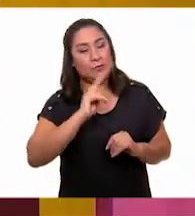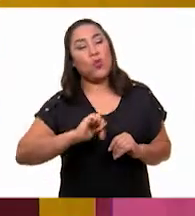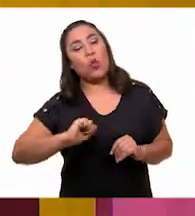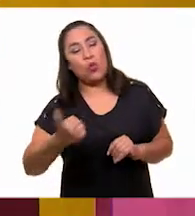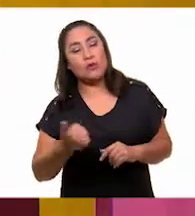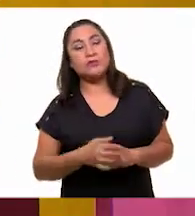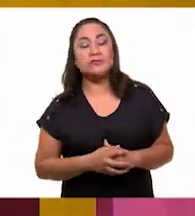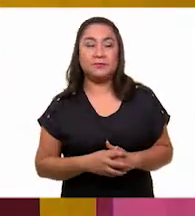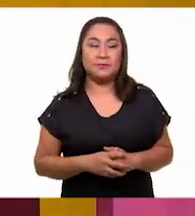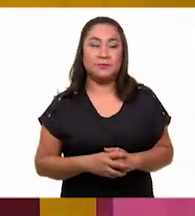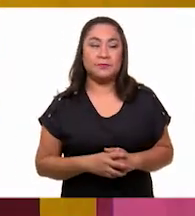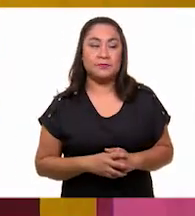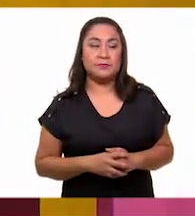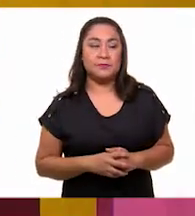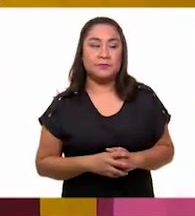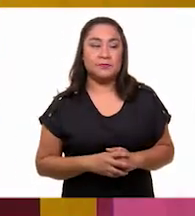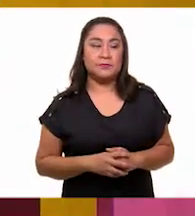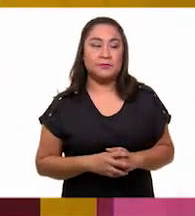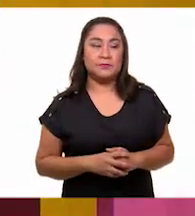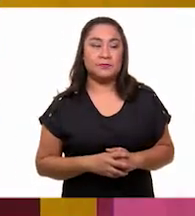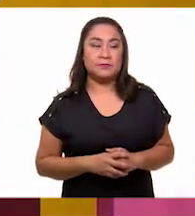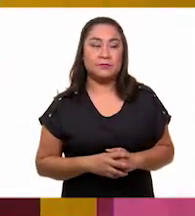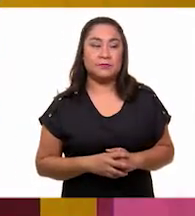Veamos ahora con el otro vaso.